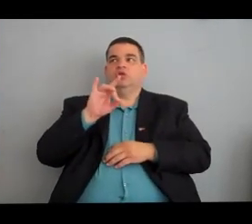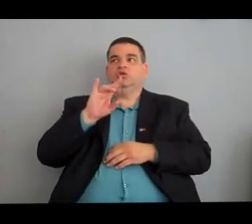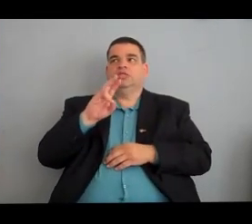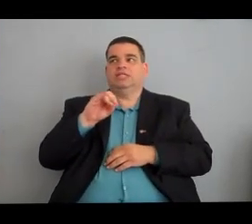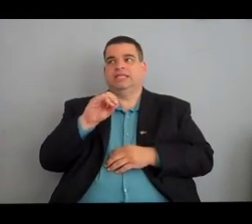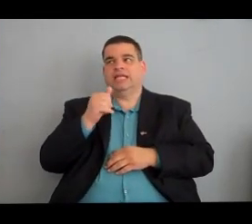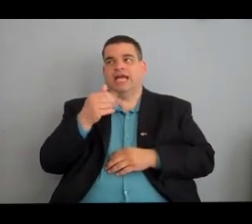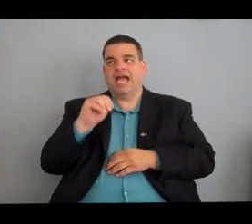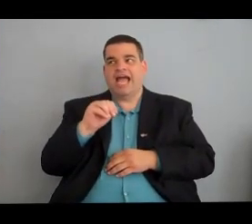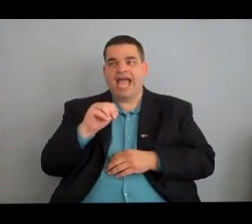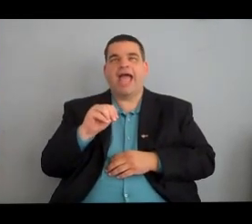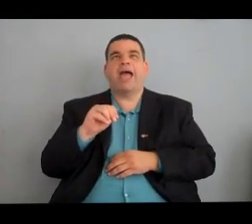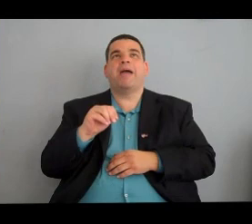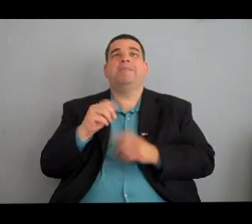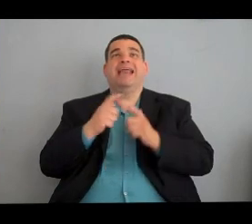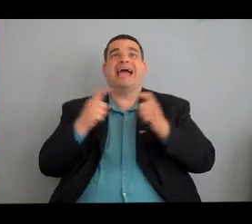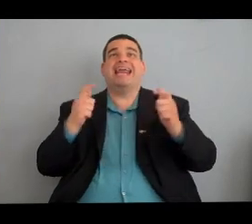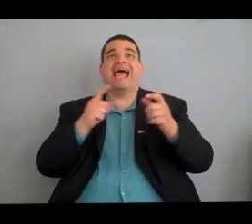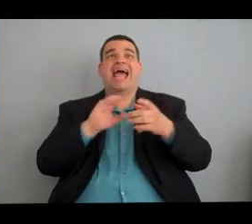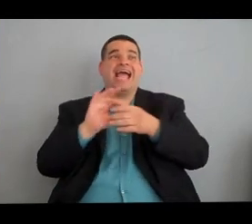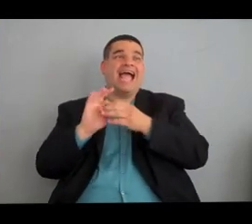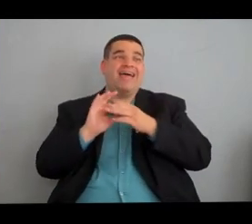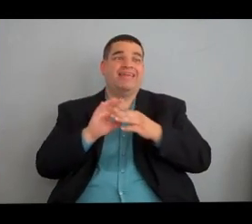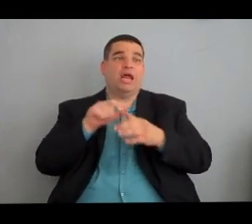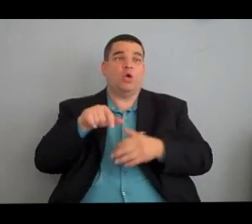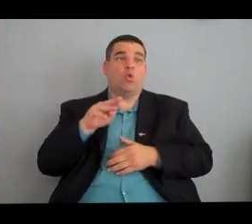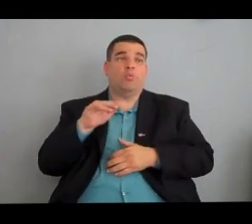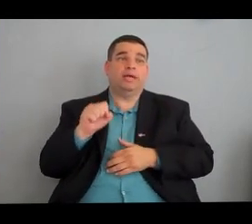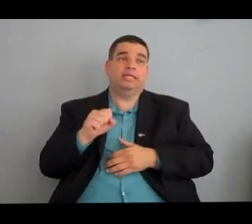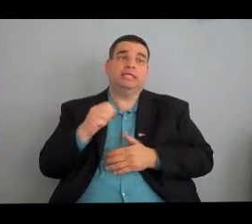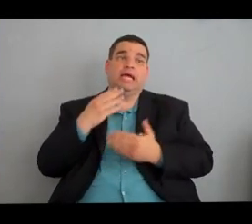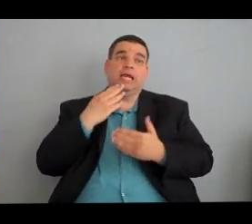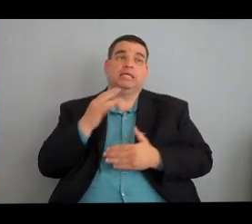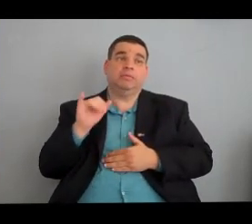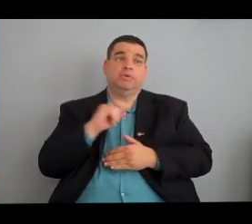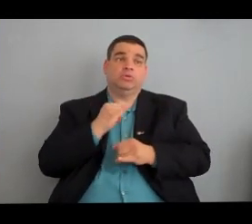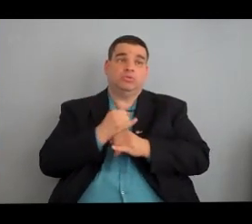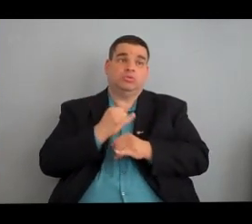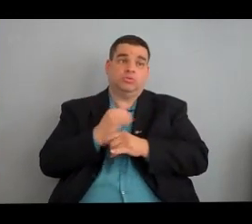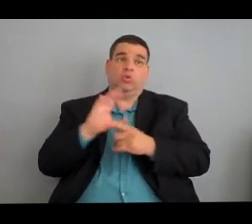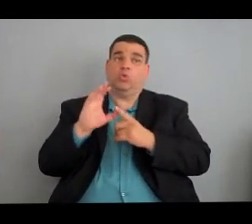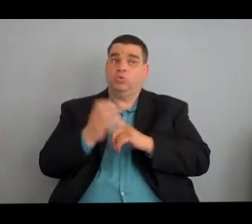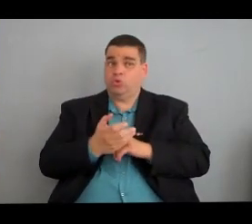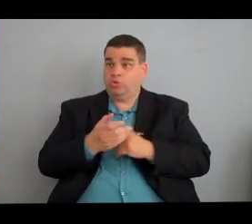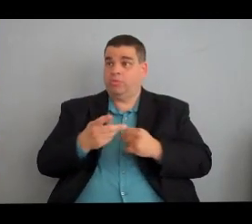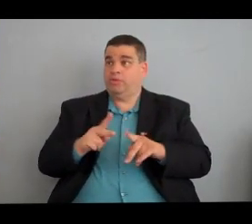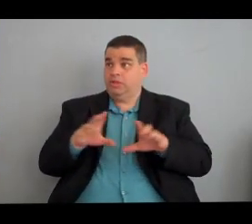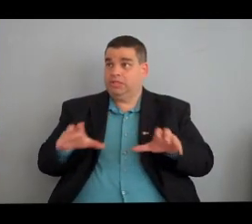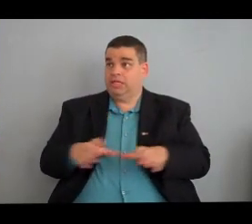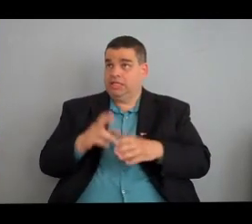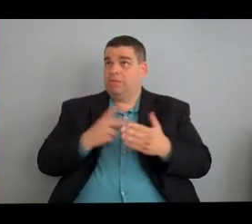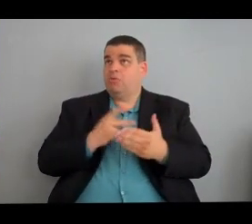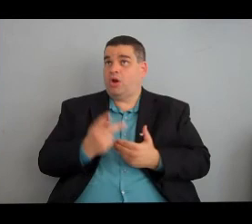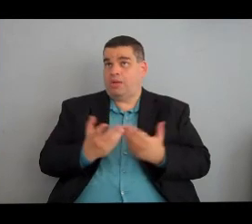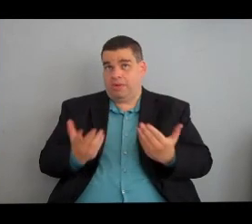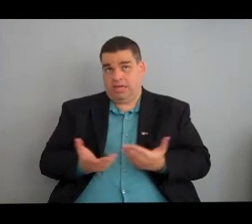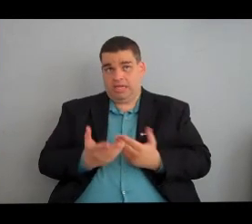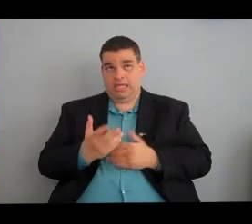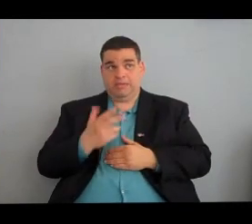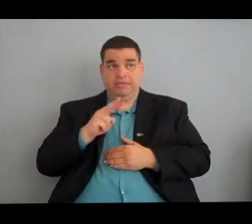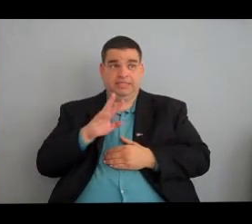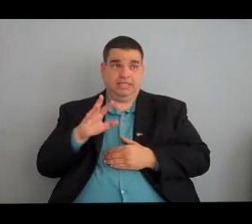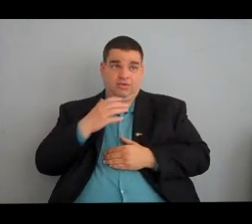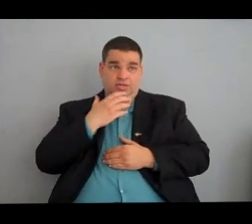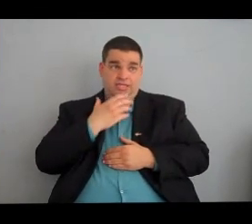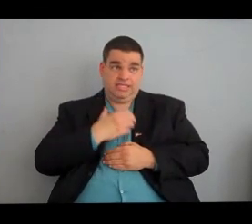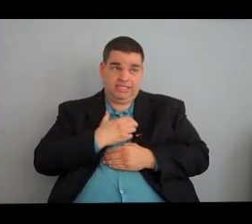870 AM, la gran cadena QBS. Y mira, gracias también al Instituto de Cultura que nos dejó que hacer nos este programa aquí de 25 es de diciembre. Ya ha sido varias